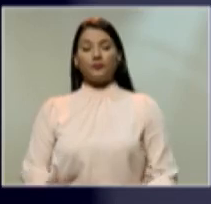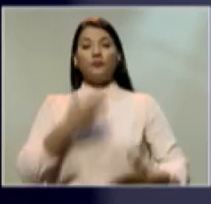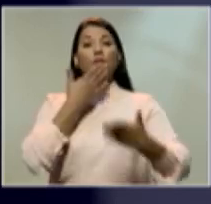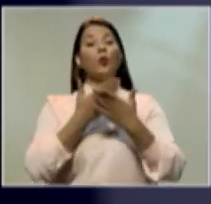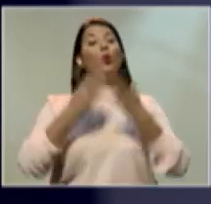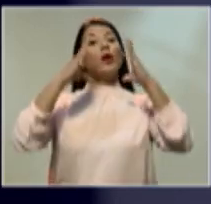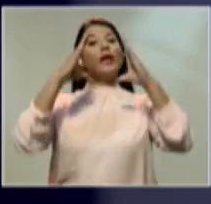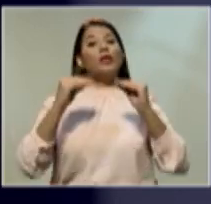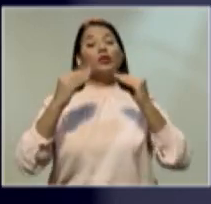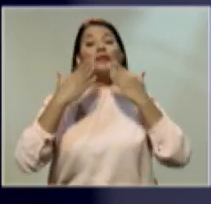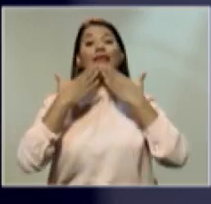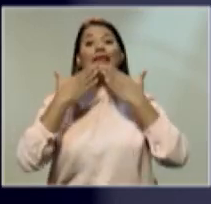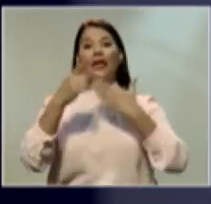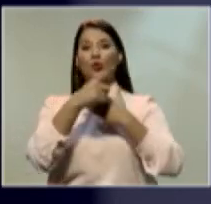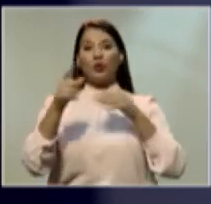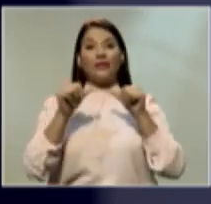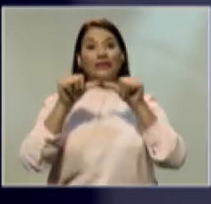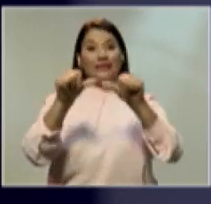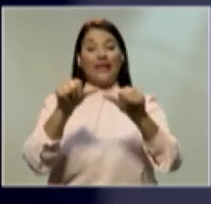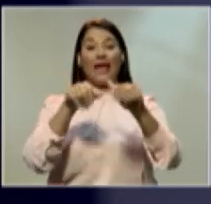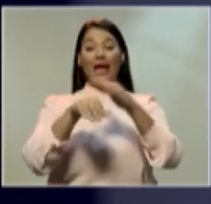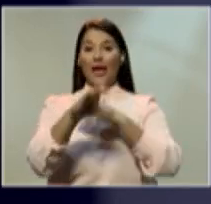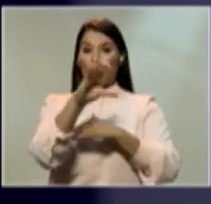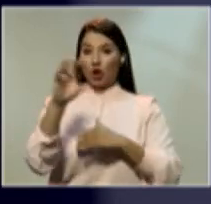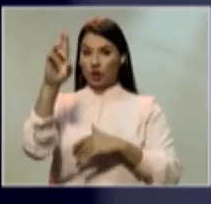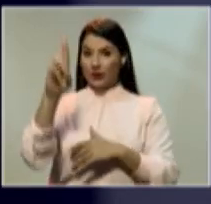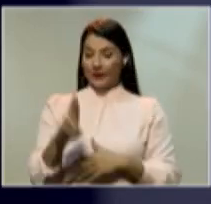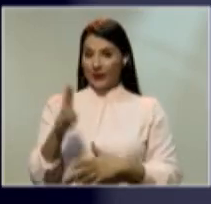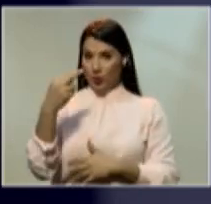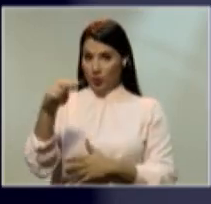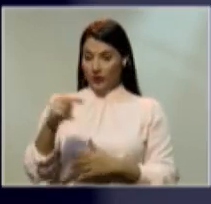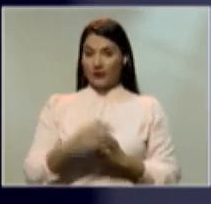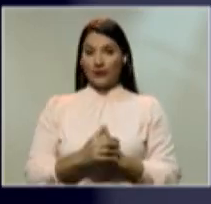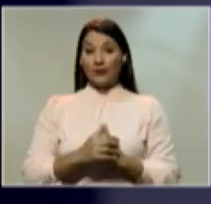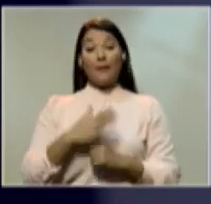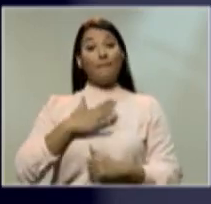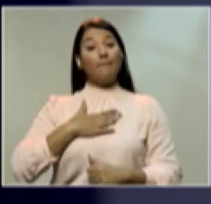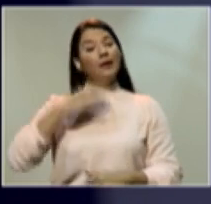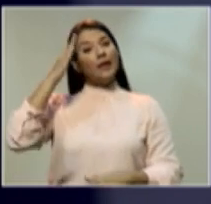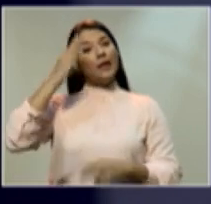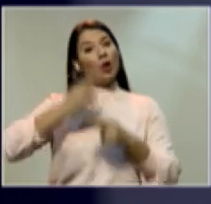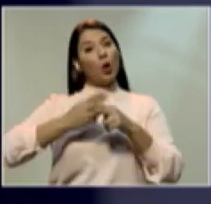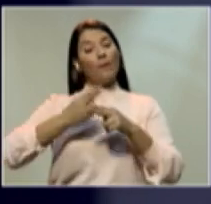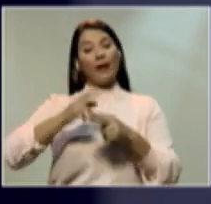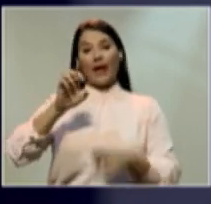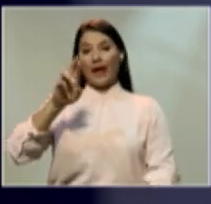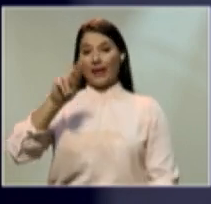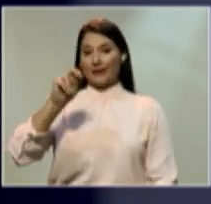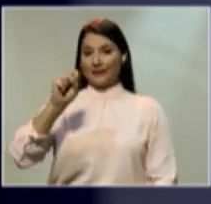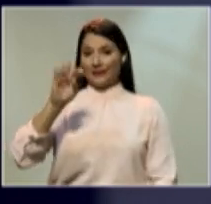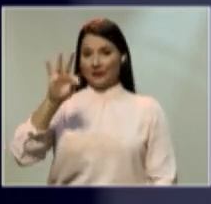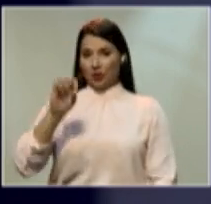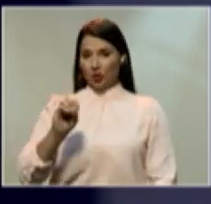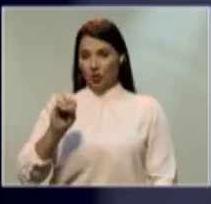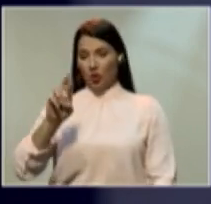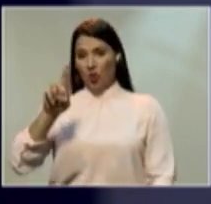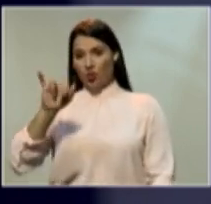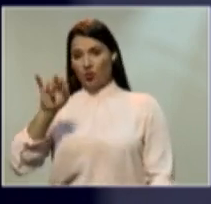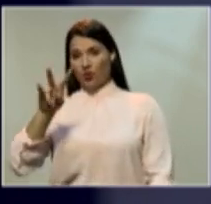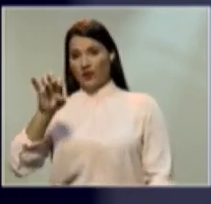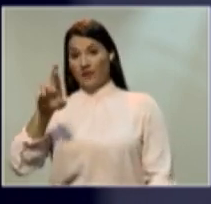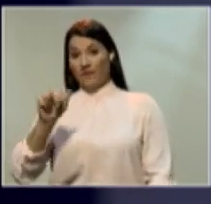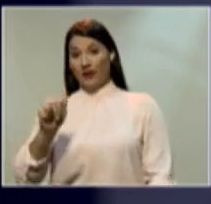Buenas noches, gracias por continuar en la señal de Costa Rica Noticias. Los saluda Ernesto Rivera. Y vamos a